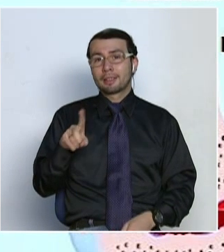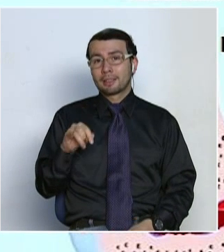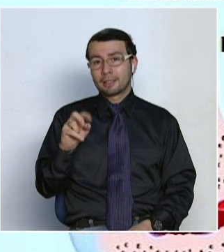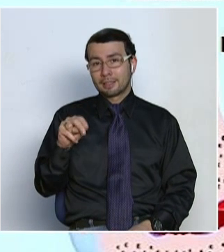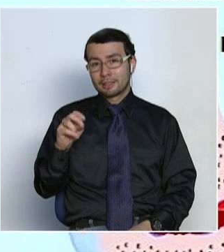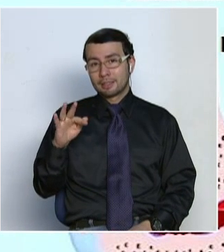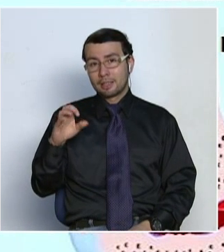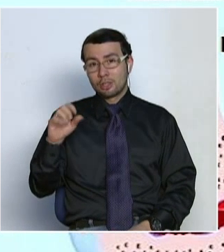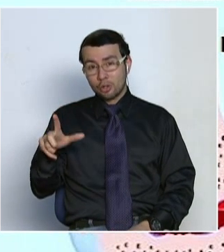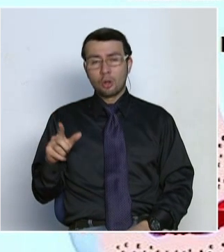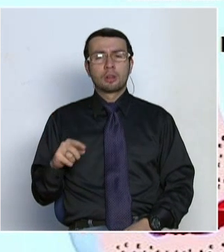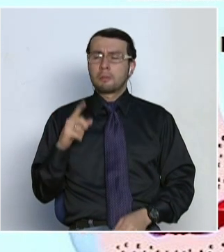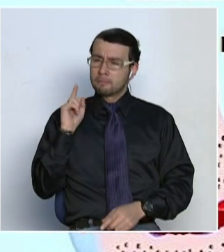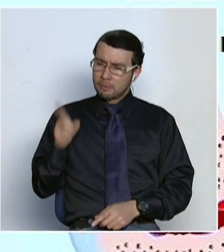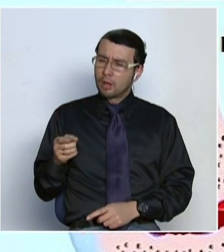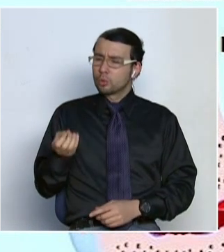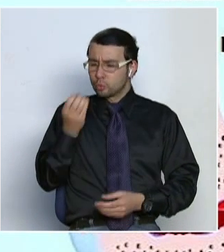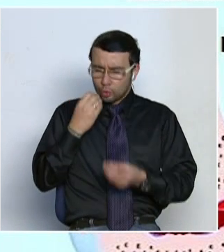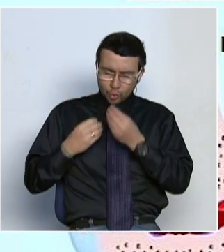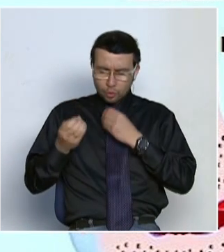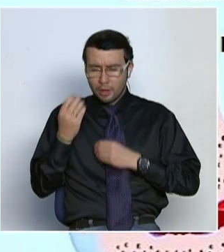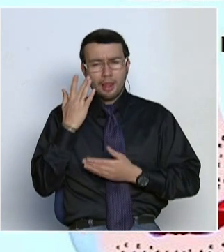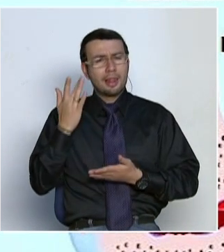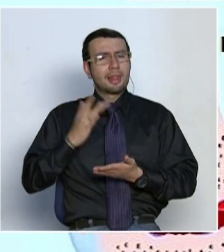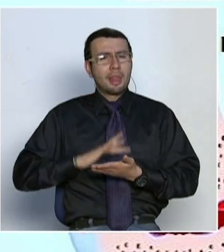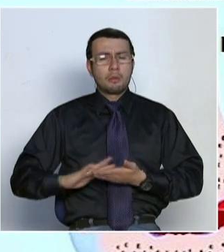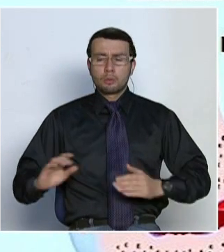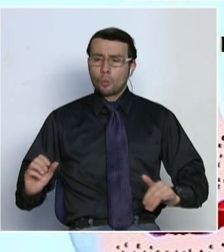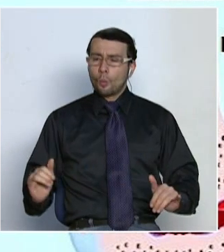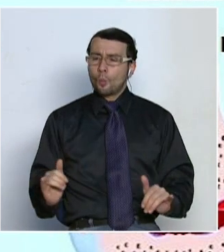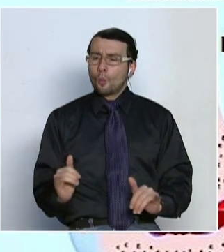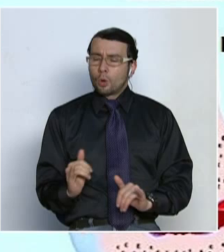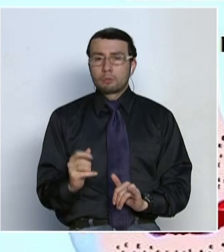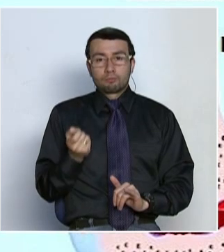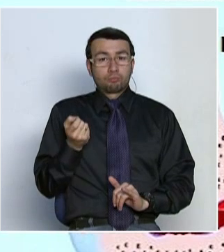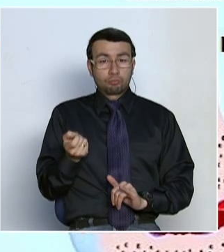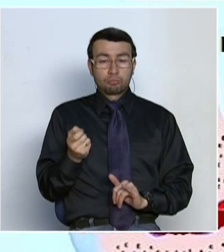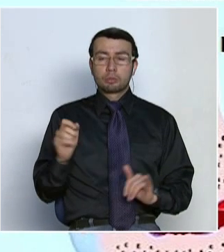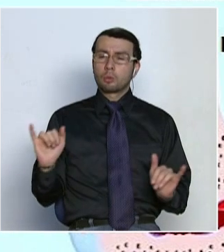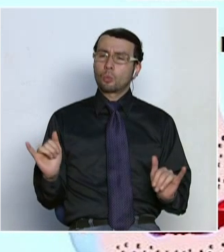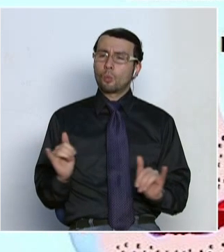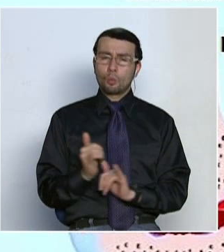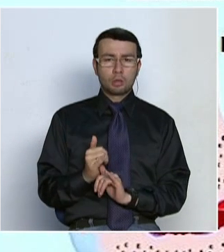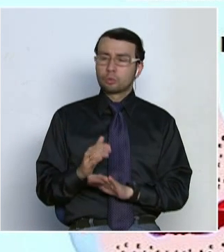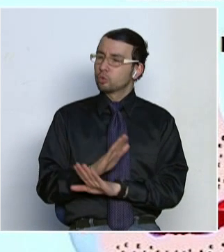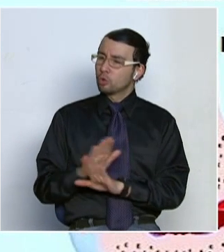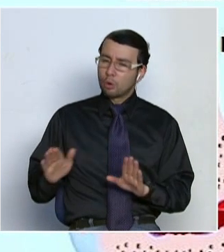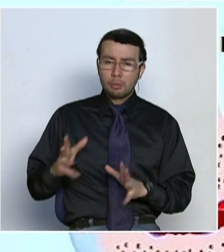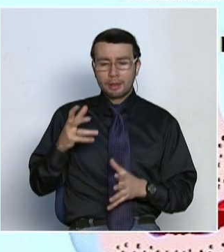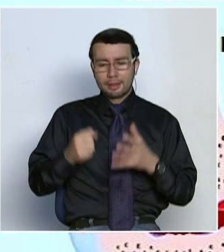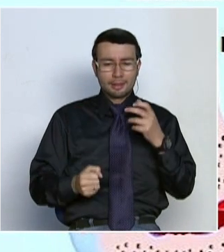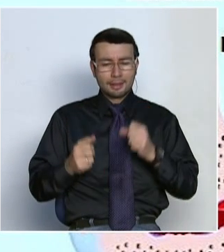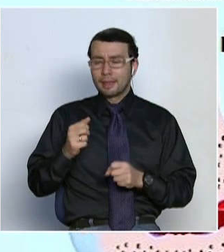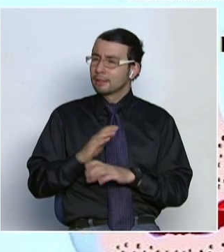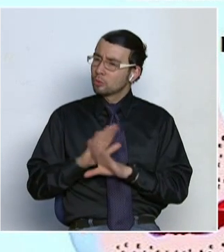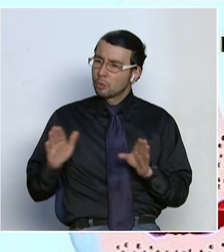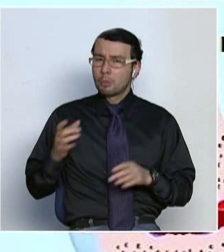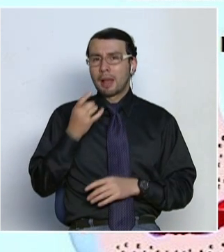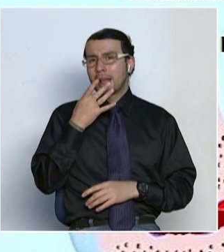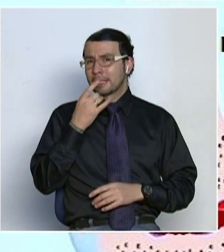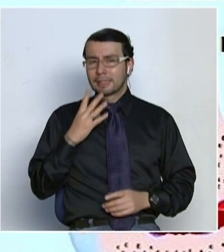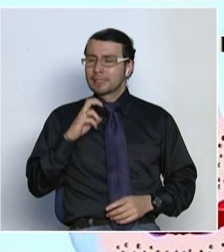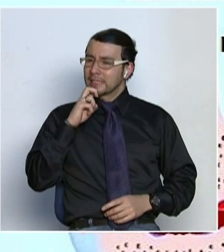mando una dieta para limpiarla, para bajarla de peso, le suspendo los lácteos, el azúcar, la